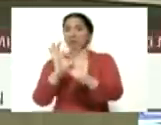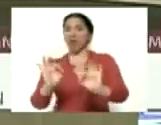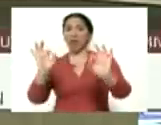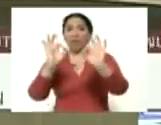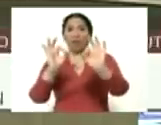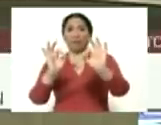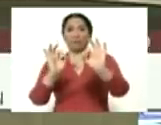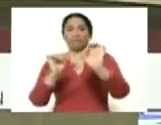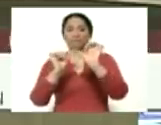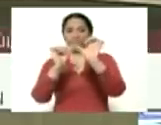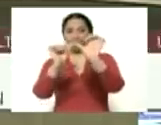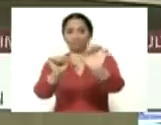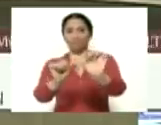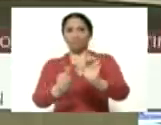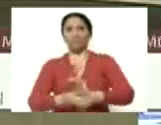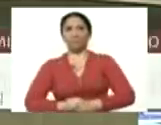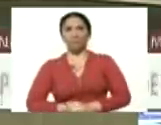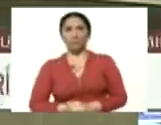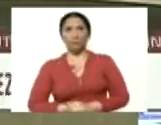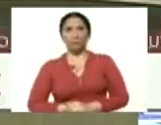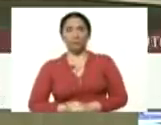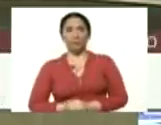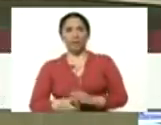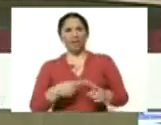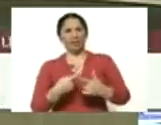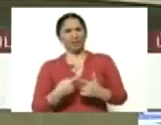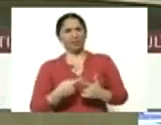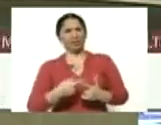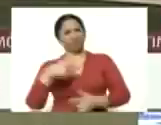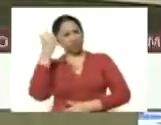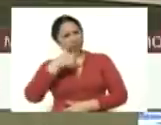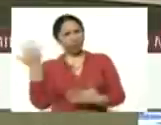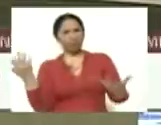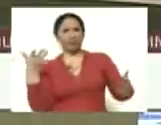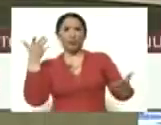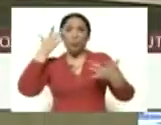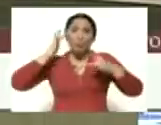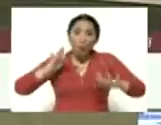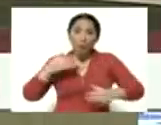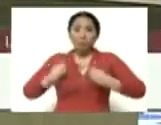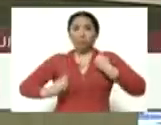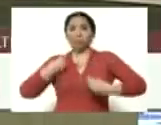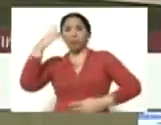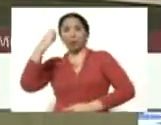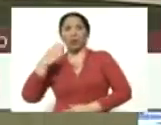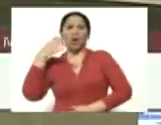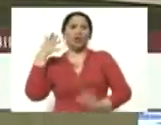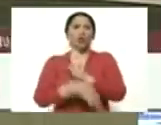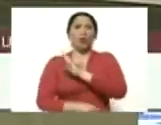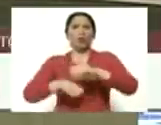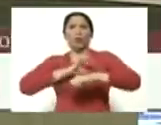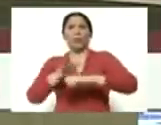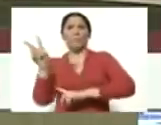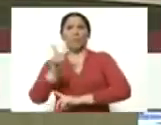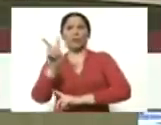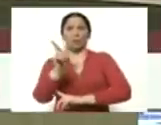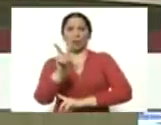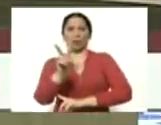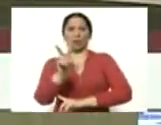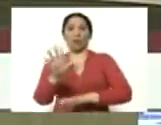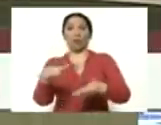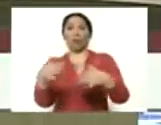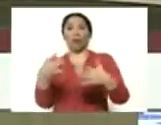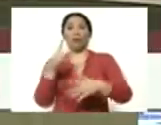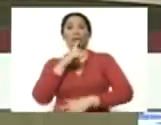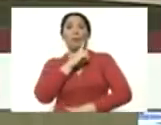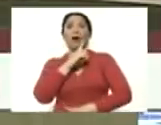Continúa el comunicado. Resulta cínica la supuesta preocupación europea por la situación de COVID-19 en Venezuela, cuando los